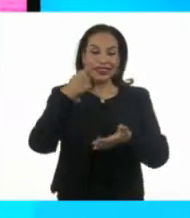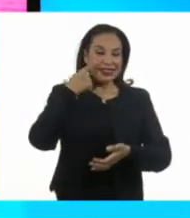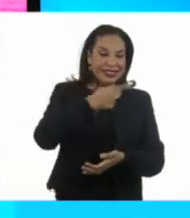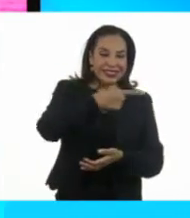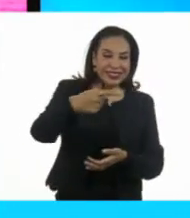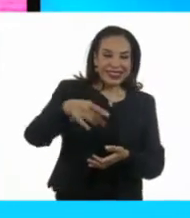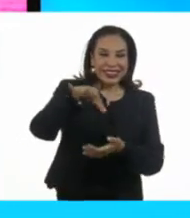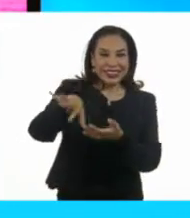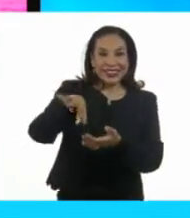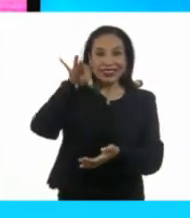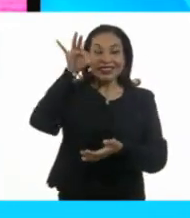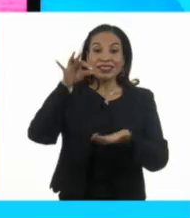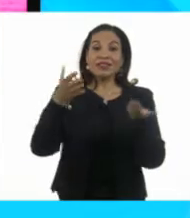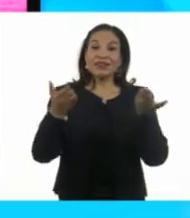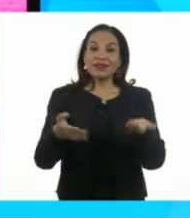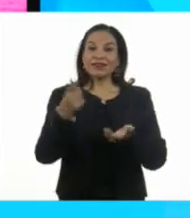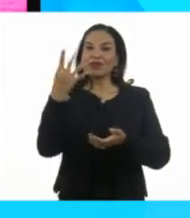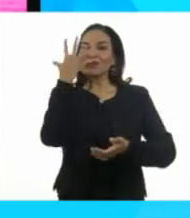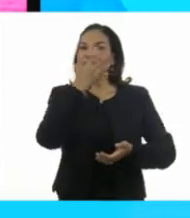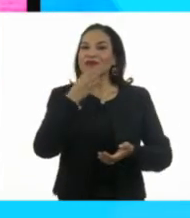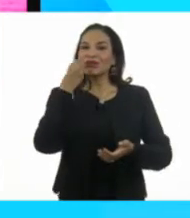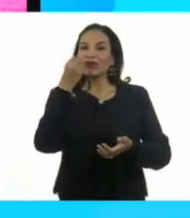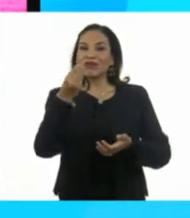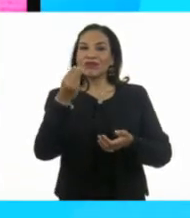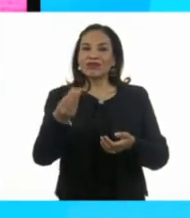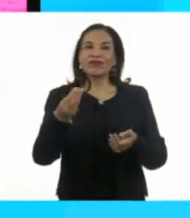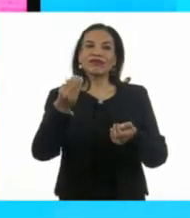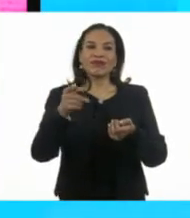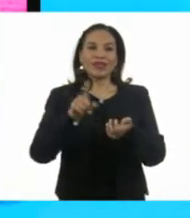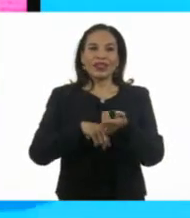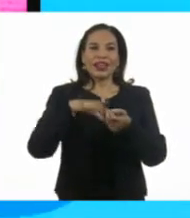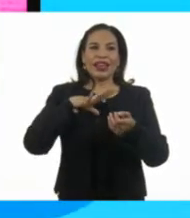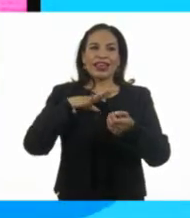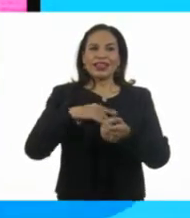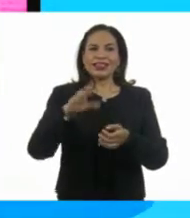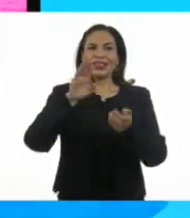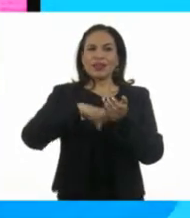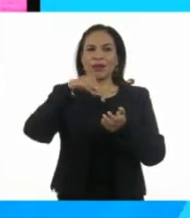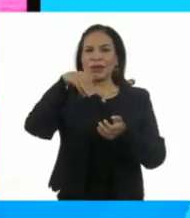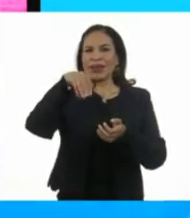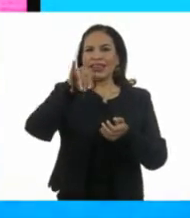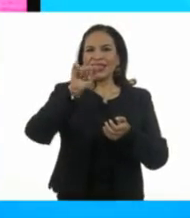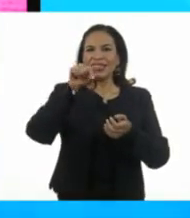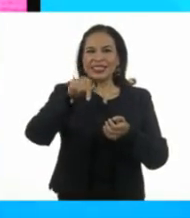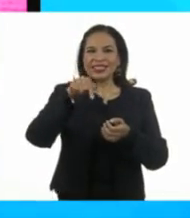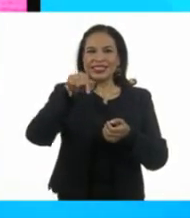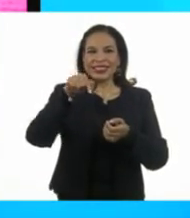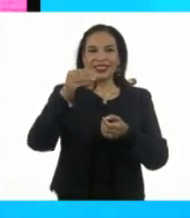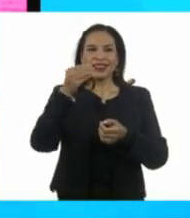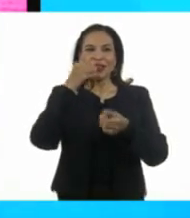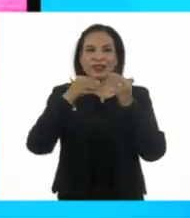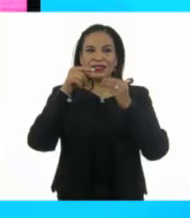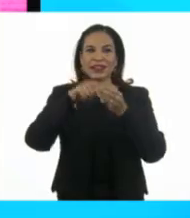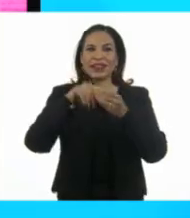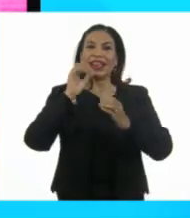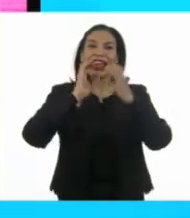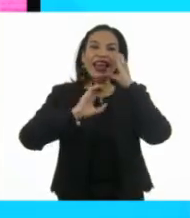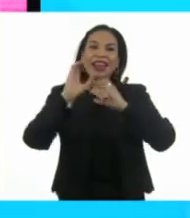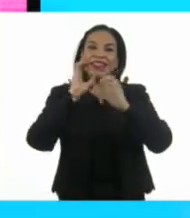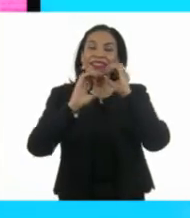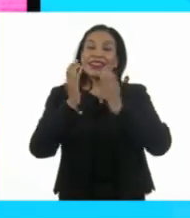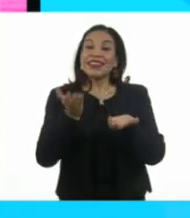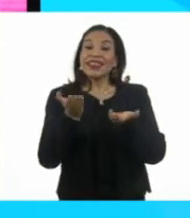encontré un bonito tití que comía maní y cantaba